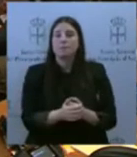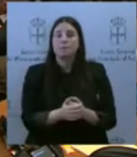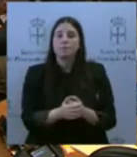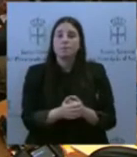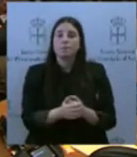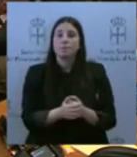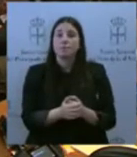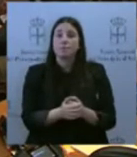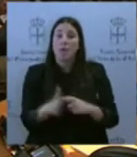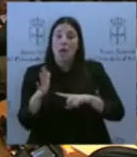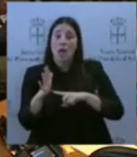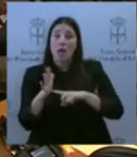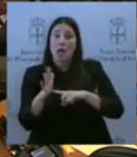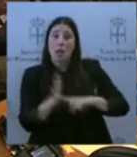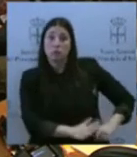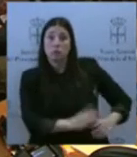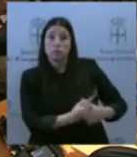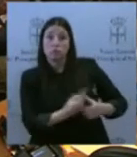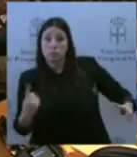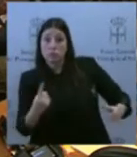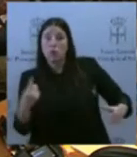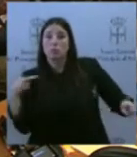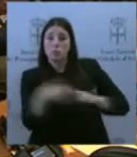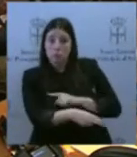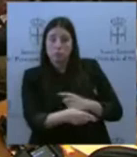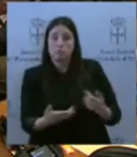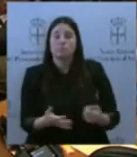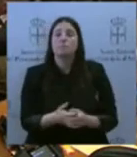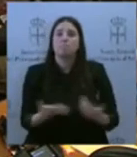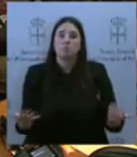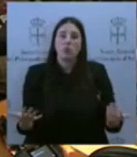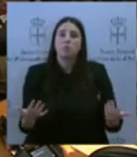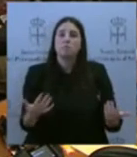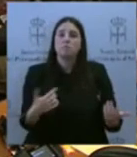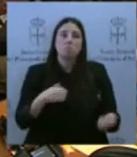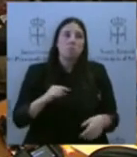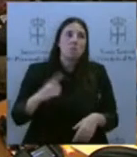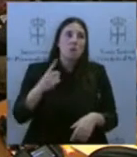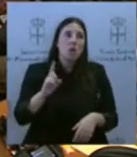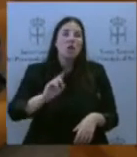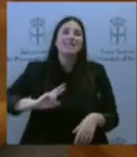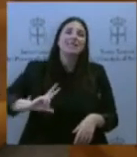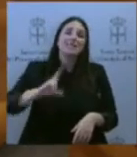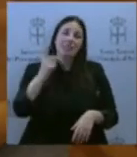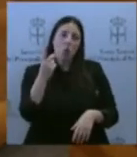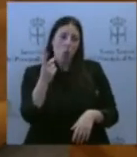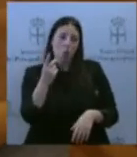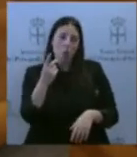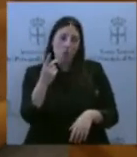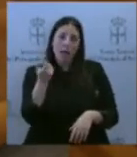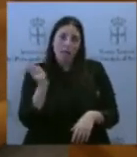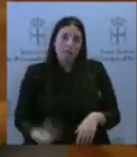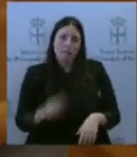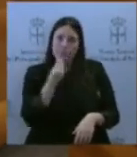es, si mal no recuerdo, no voy a decir la primera, sino la segunda mejor renta que da mejor cobertura de toda España, pese a ser nosotros una